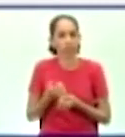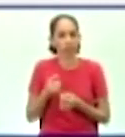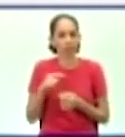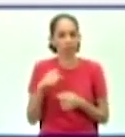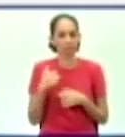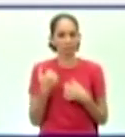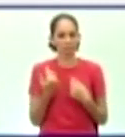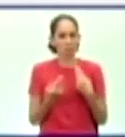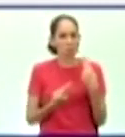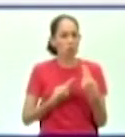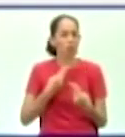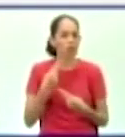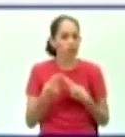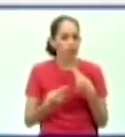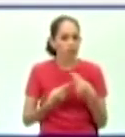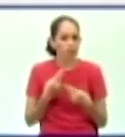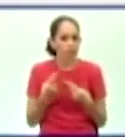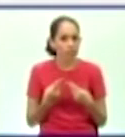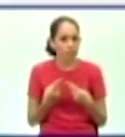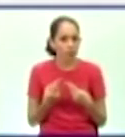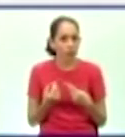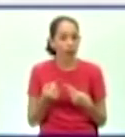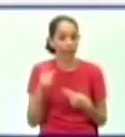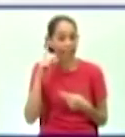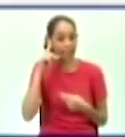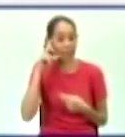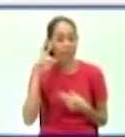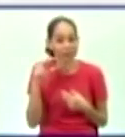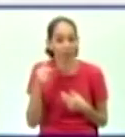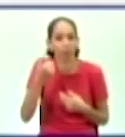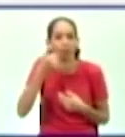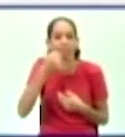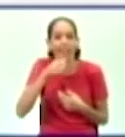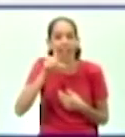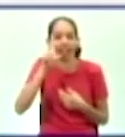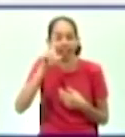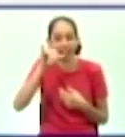FDE es adyacente con el ángulo